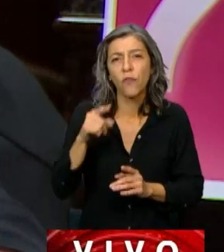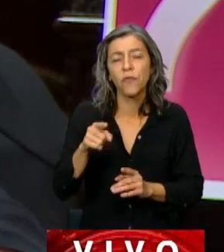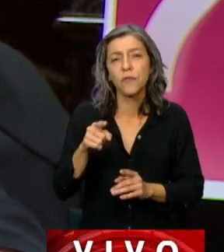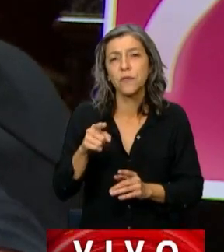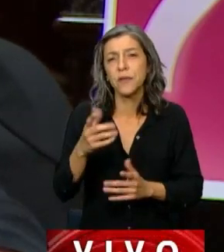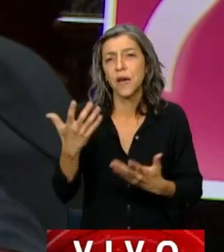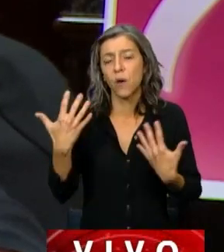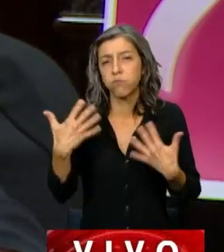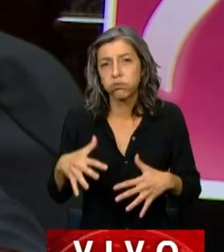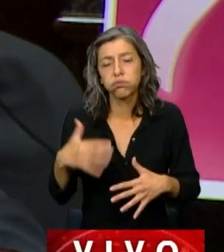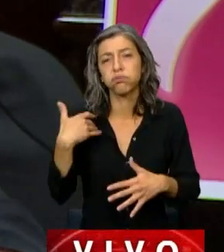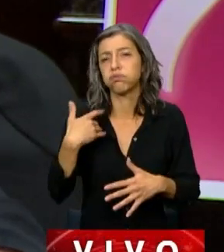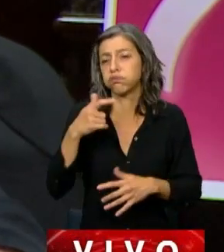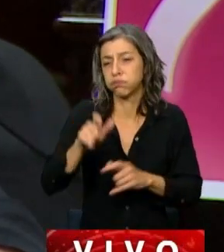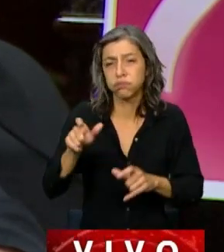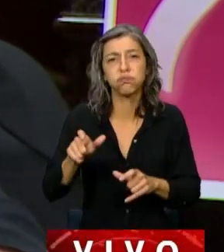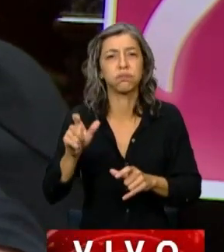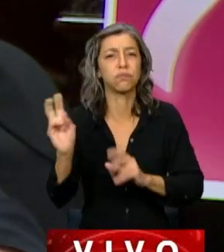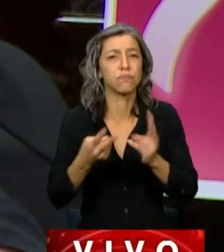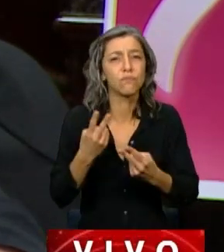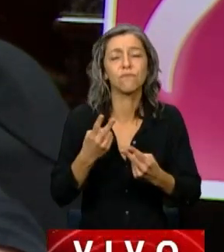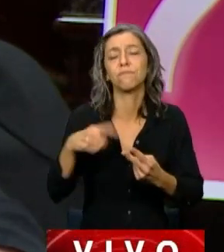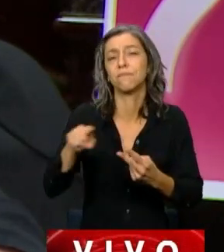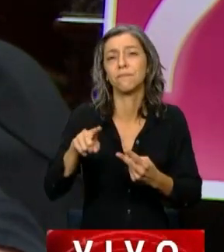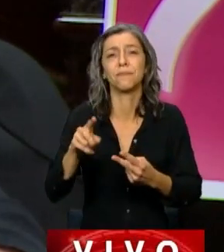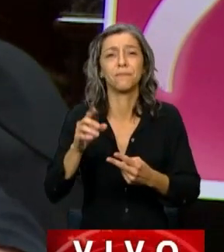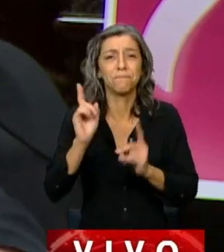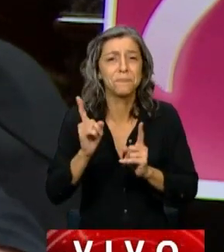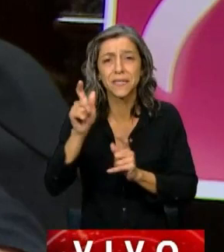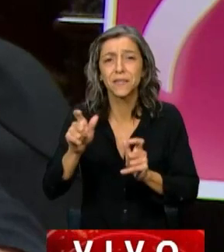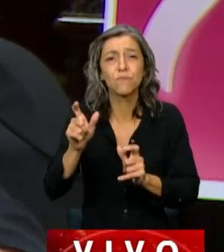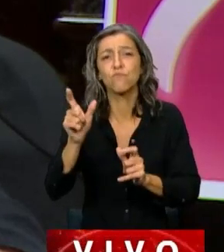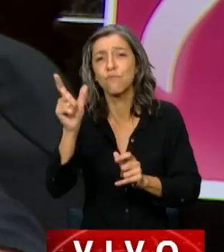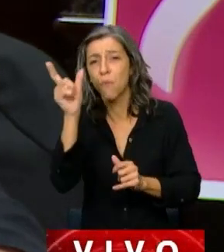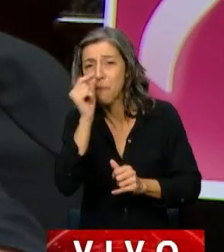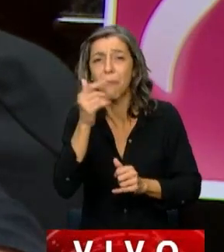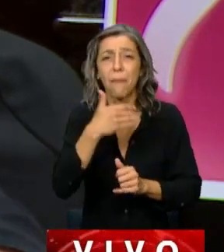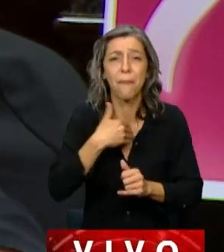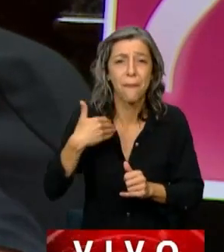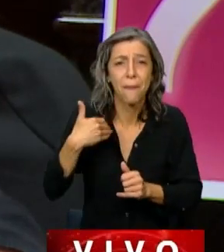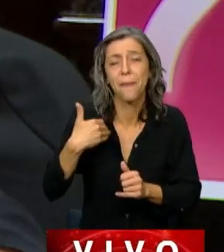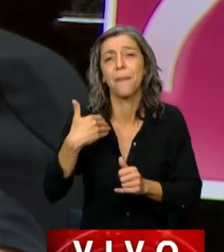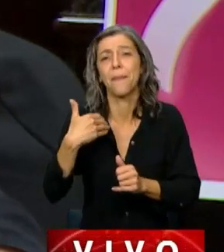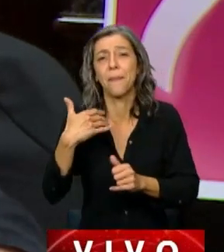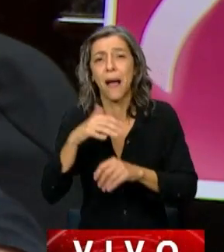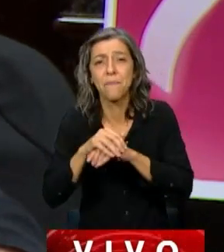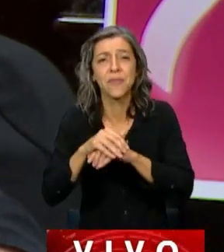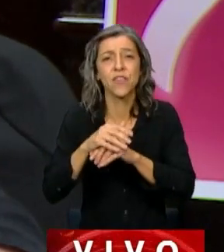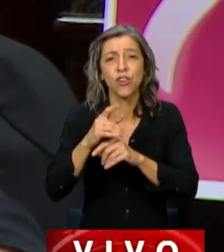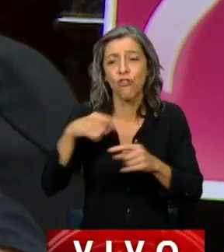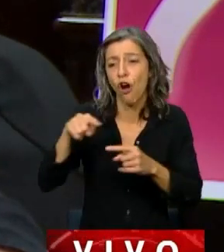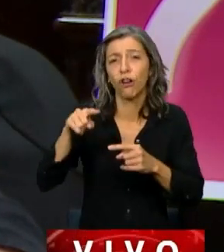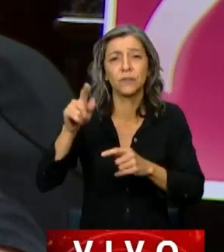parieron padres, madres, hermanos, amigos, que empezaron con el dolor a cuesta a